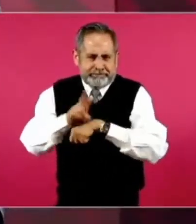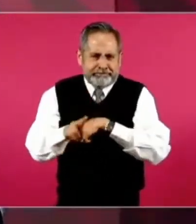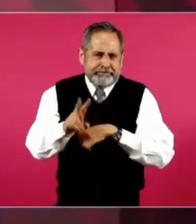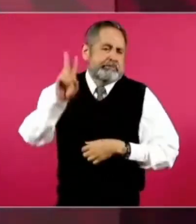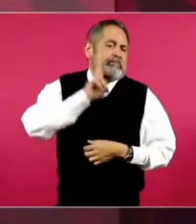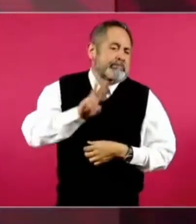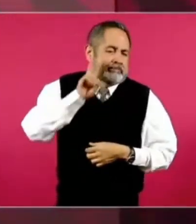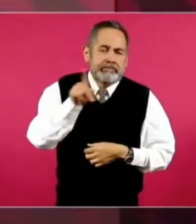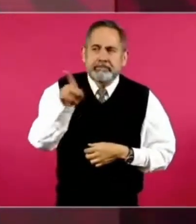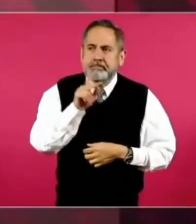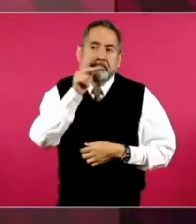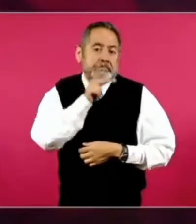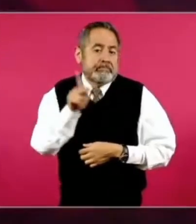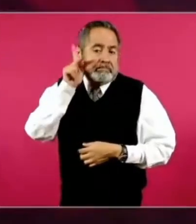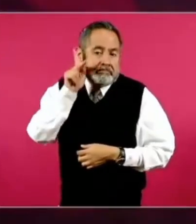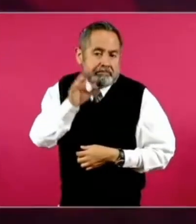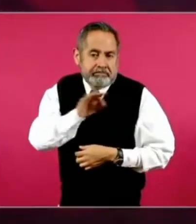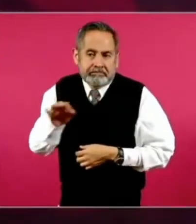Venezuela,